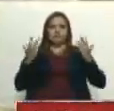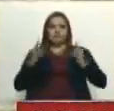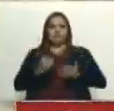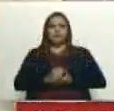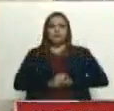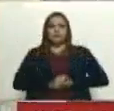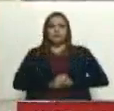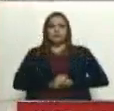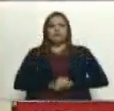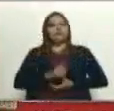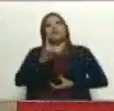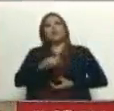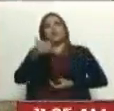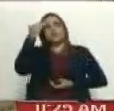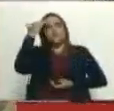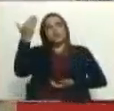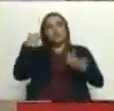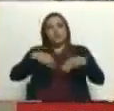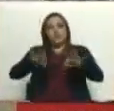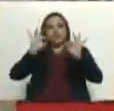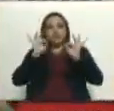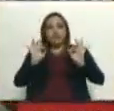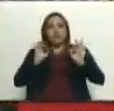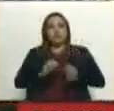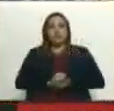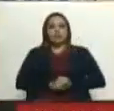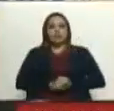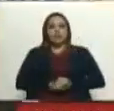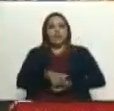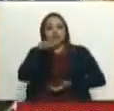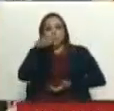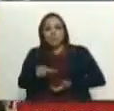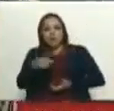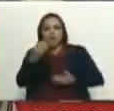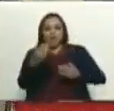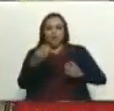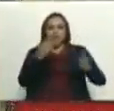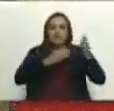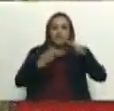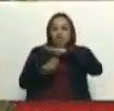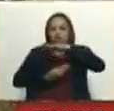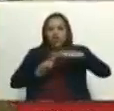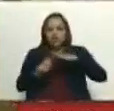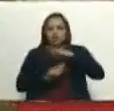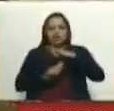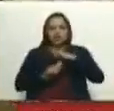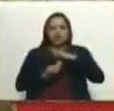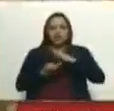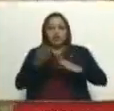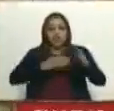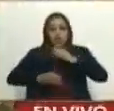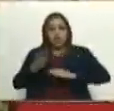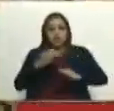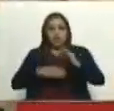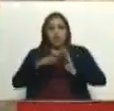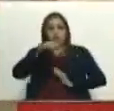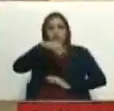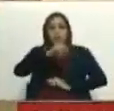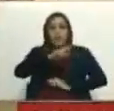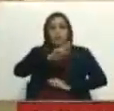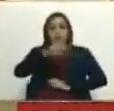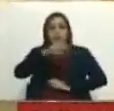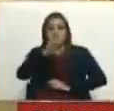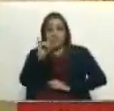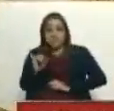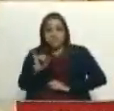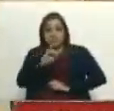Un saludo muy especial al biólogo Rómulo Márquez, a la bióloga Olga Castejón y